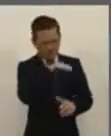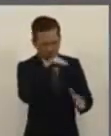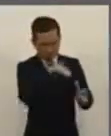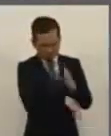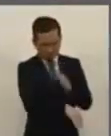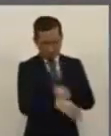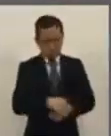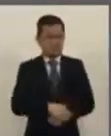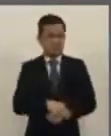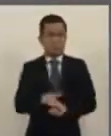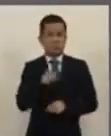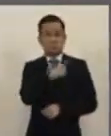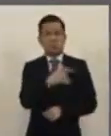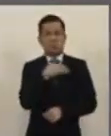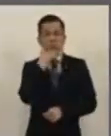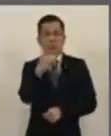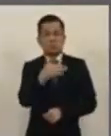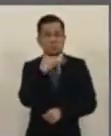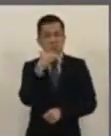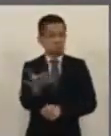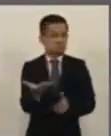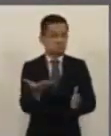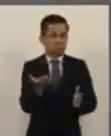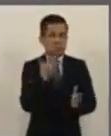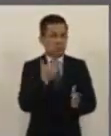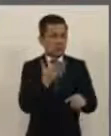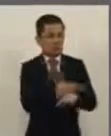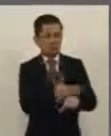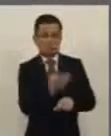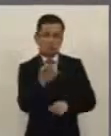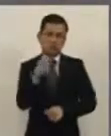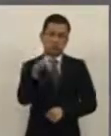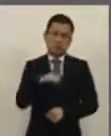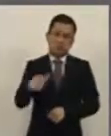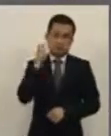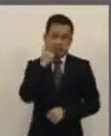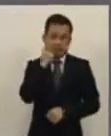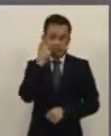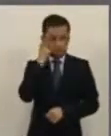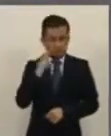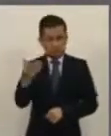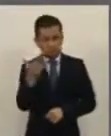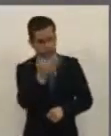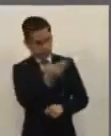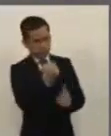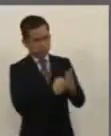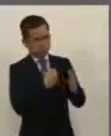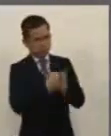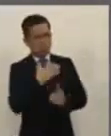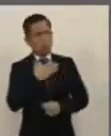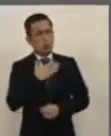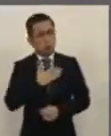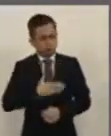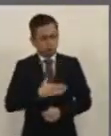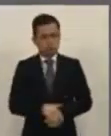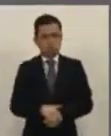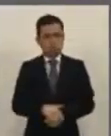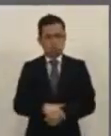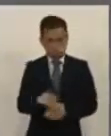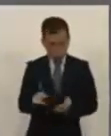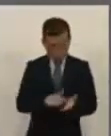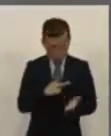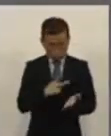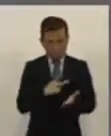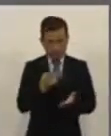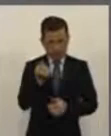en impunidad y corrupción. Tiempo. Eso es lo que marca Guerrero. Guerrero exige justicia. Nunca más un crimen